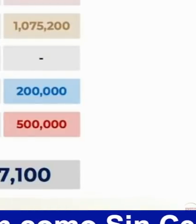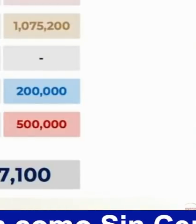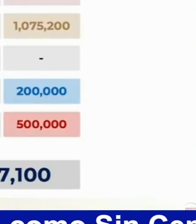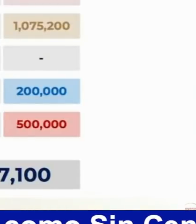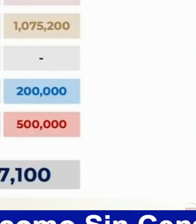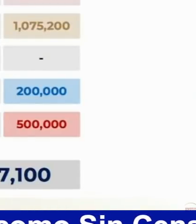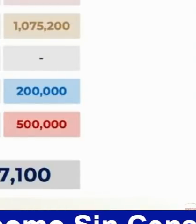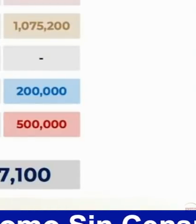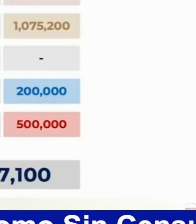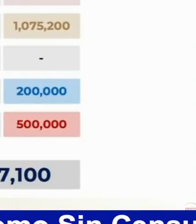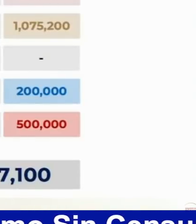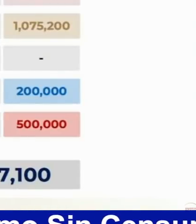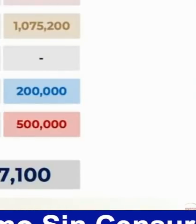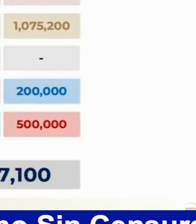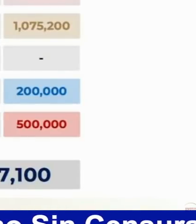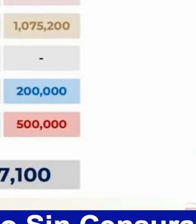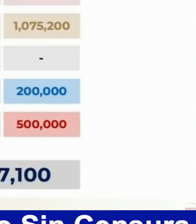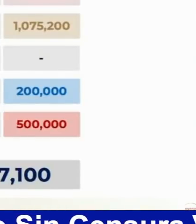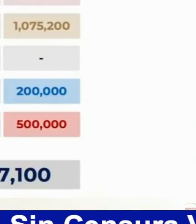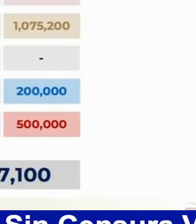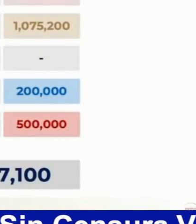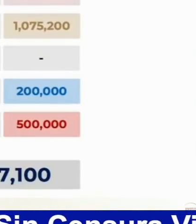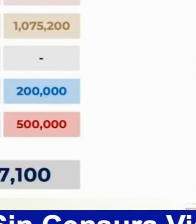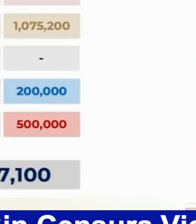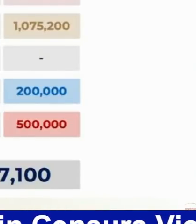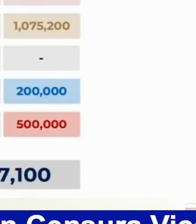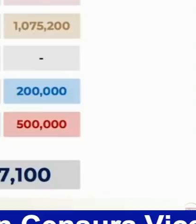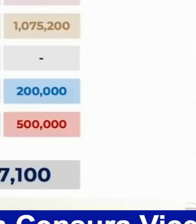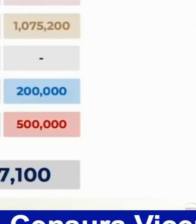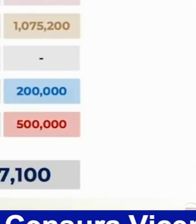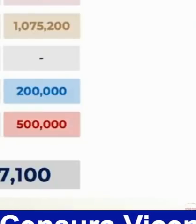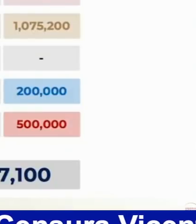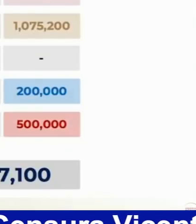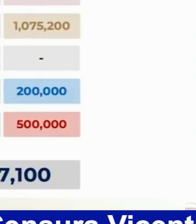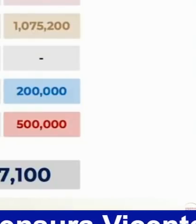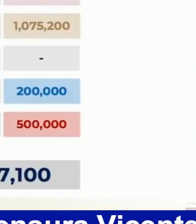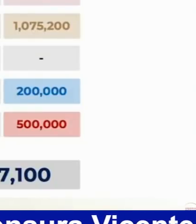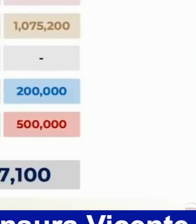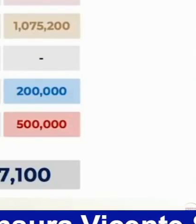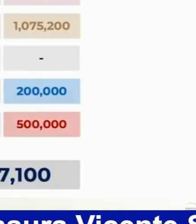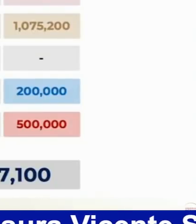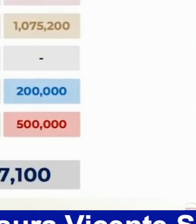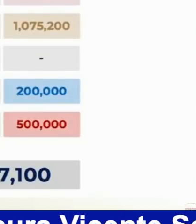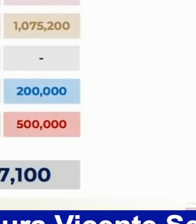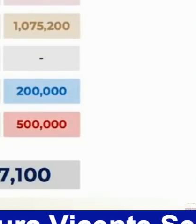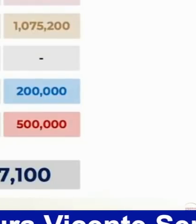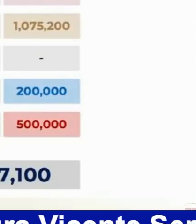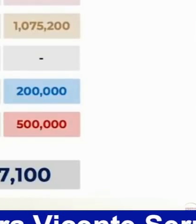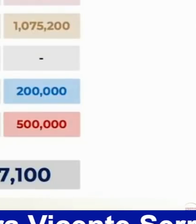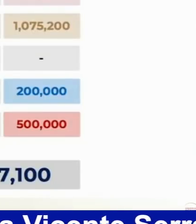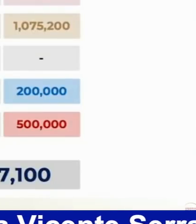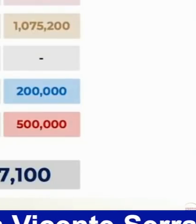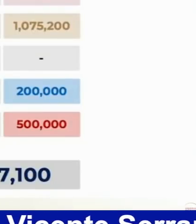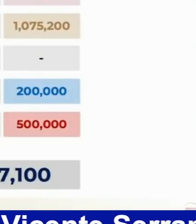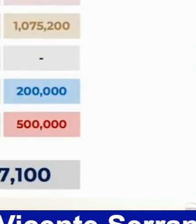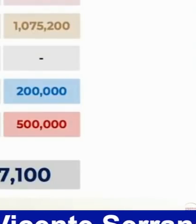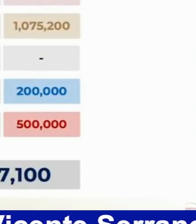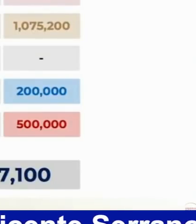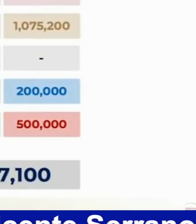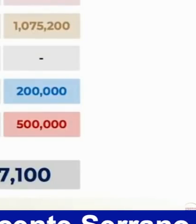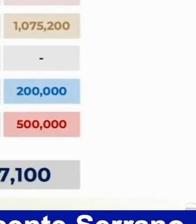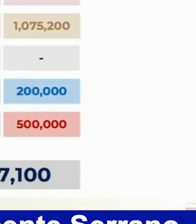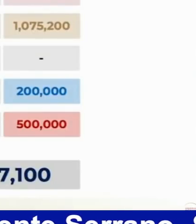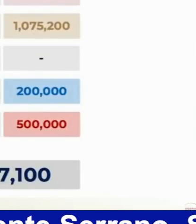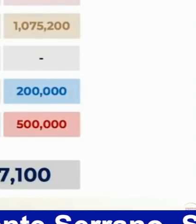1,075,200 ya de la iniciativa COVAX. Esto es lo que se había contratado a la iniciativa COVAX y ya vamos a